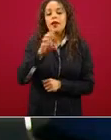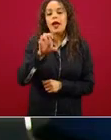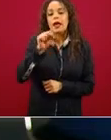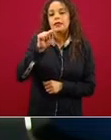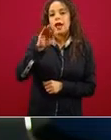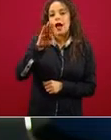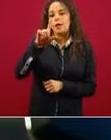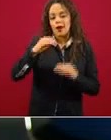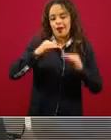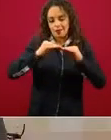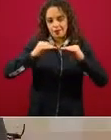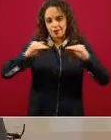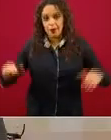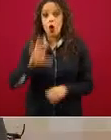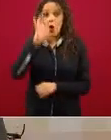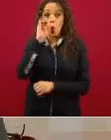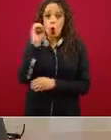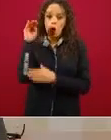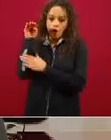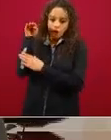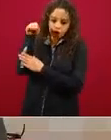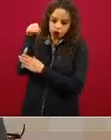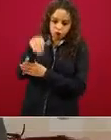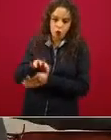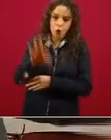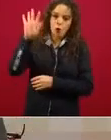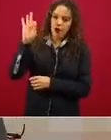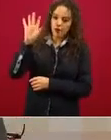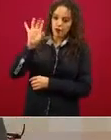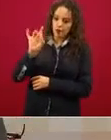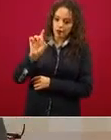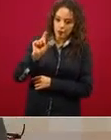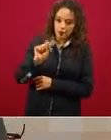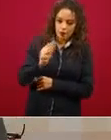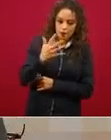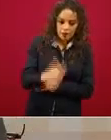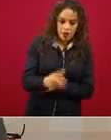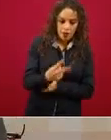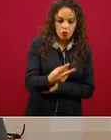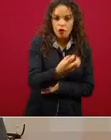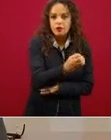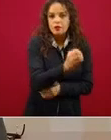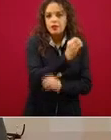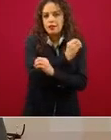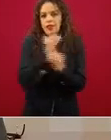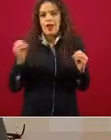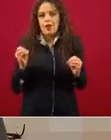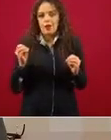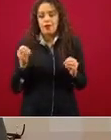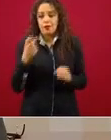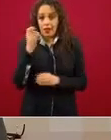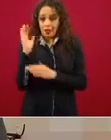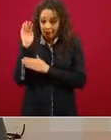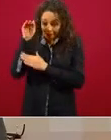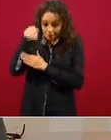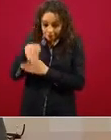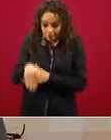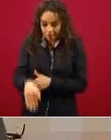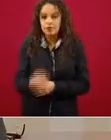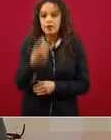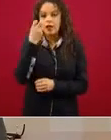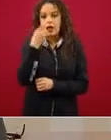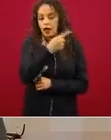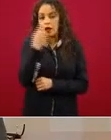descenso, 40, 30, 20, 10, 2, 0. Hay un descenso. Entonces, es el parámetro número